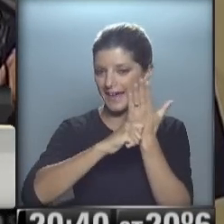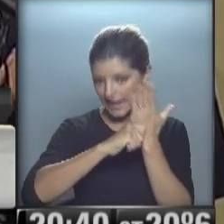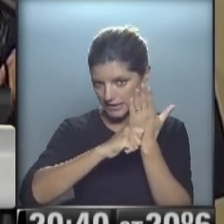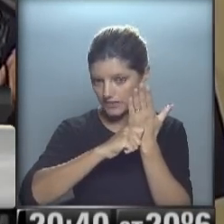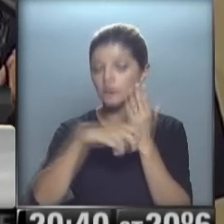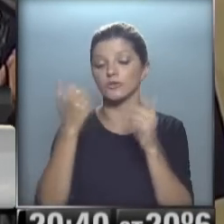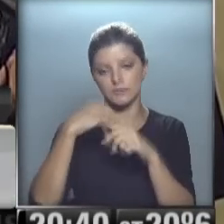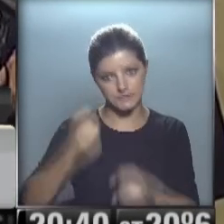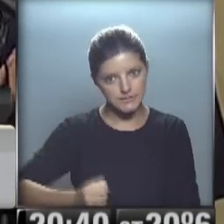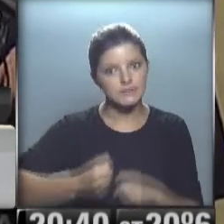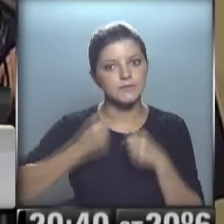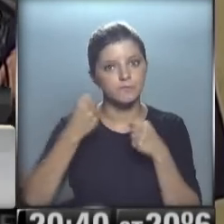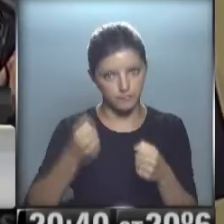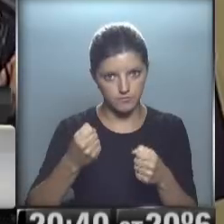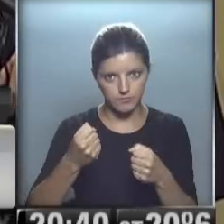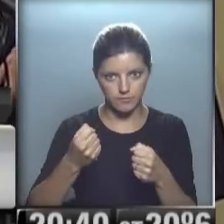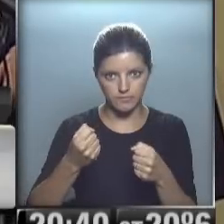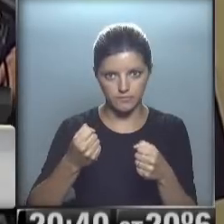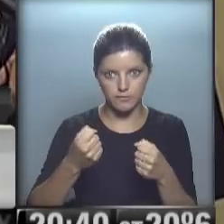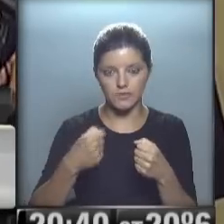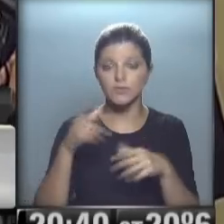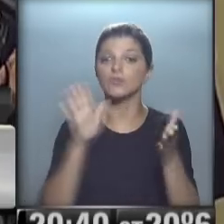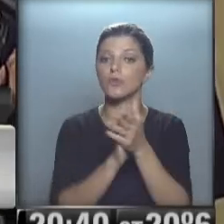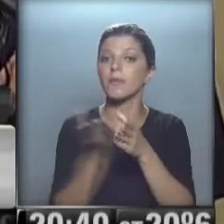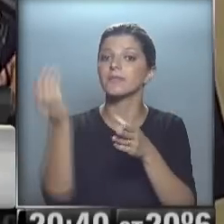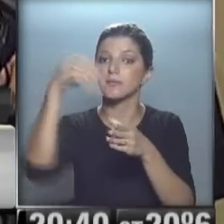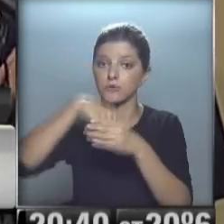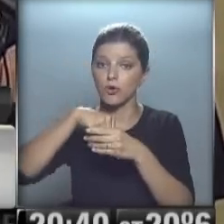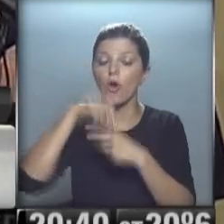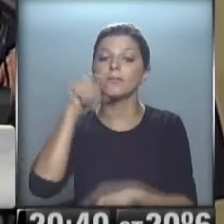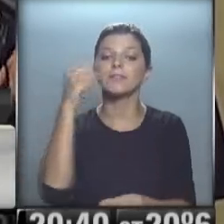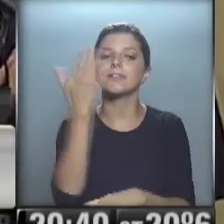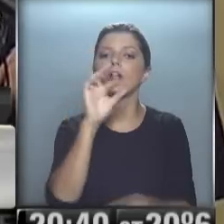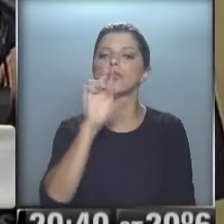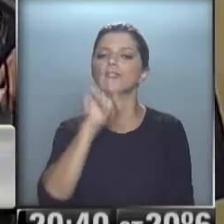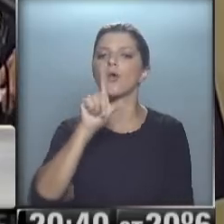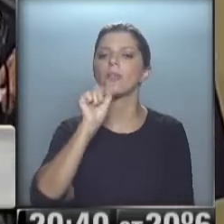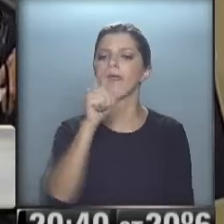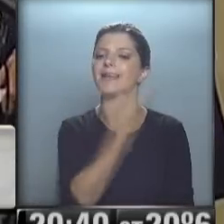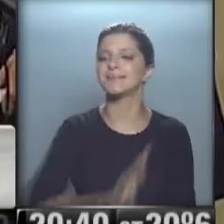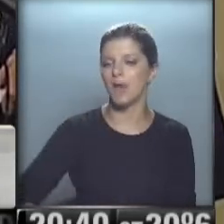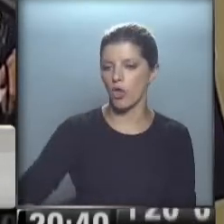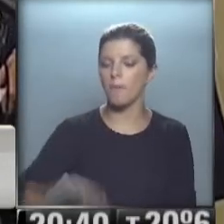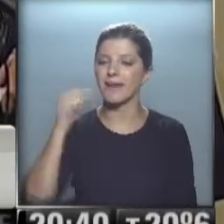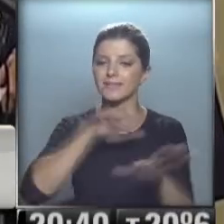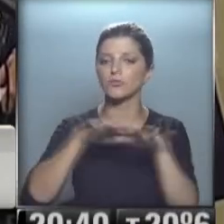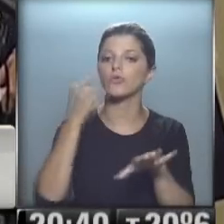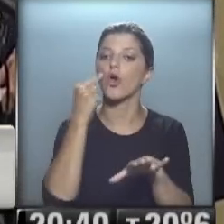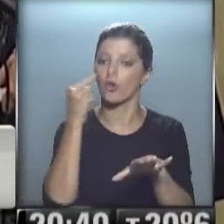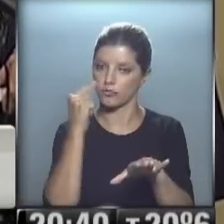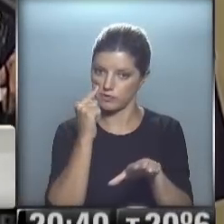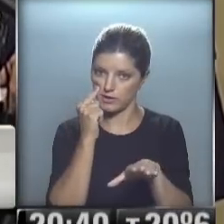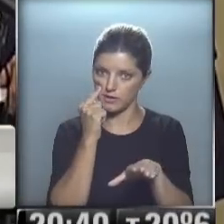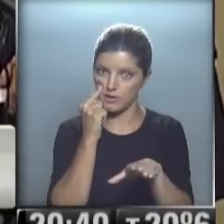un esfuerzo desde el punto de vista de la intervención y el rol del Estado para el ejercicio de la capacidad regulatoria a